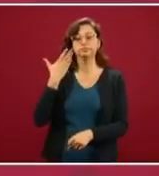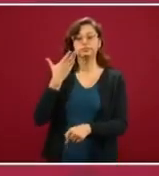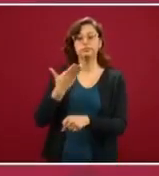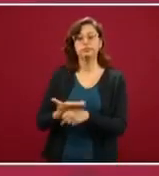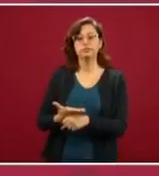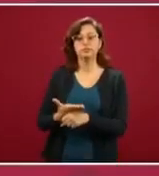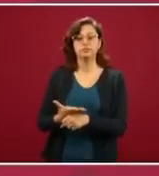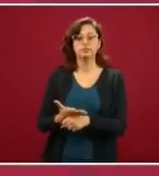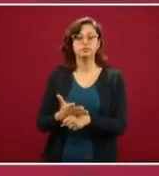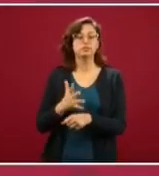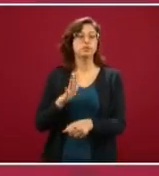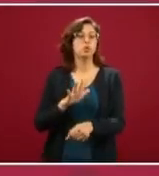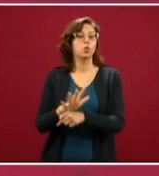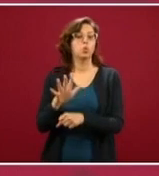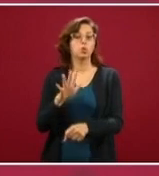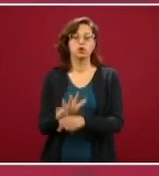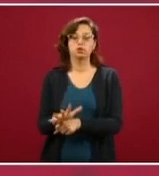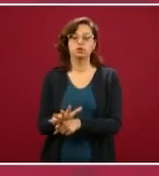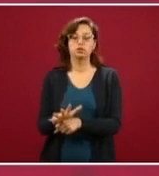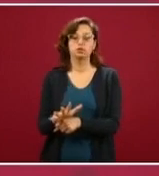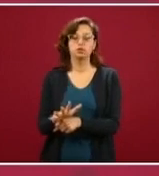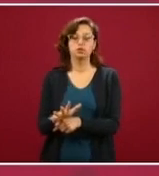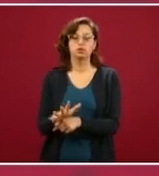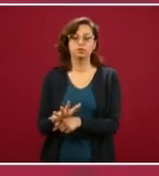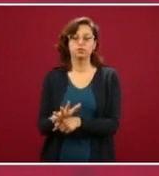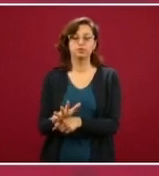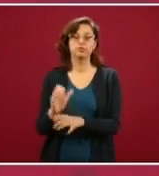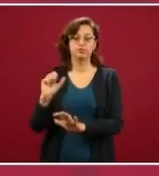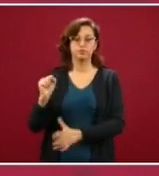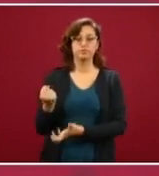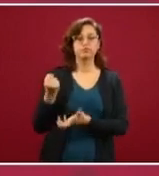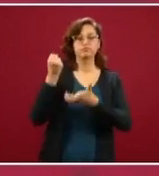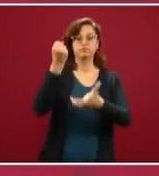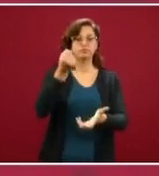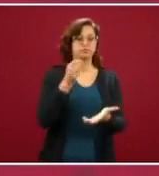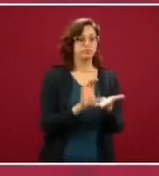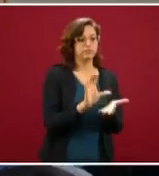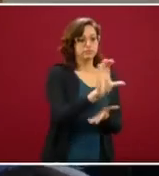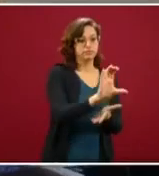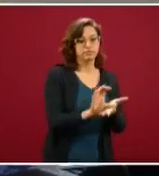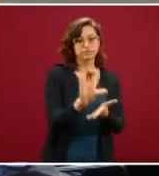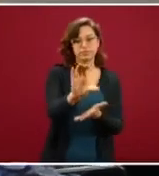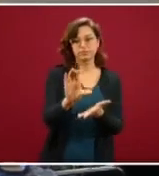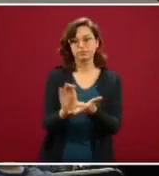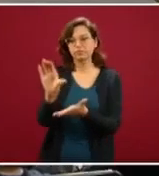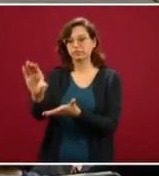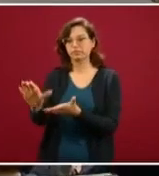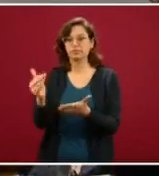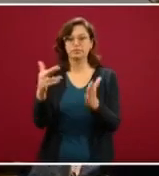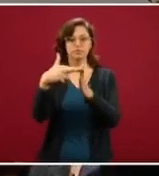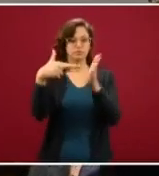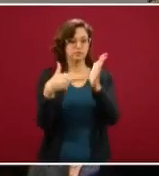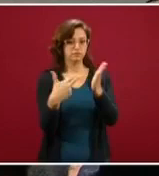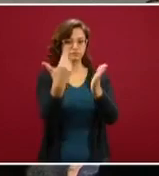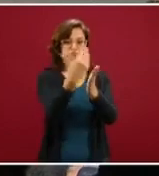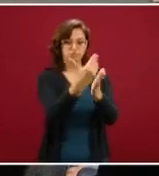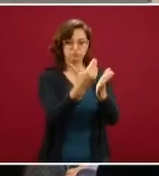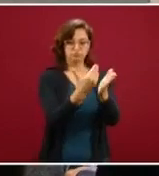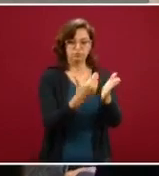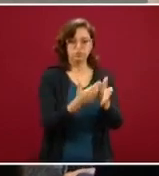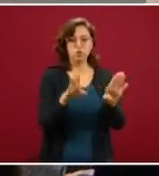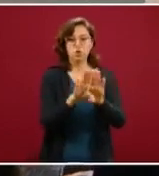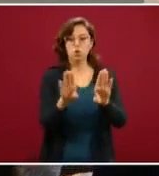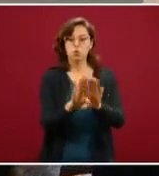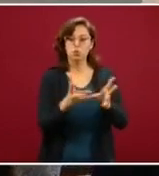normar el ejercicio de ese presupuesto, o sea, definir las normas de